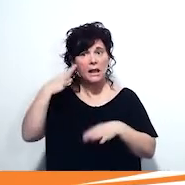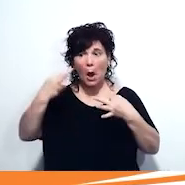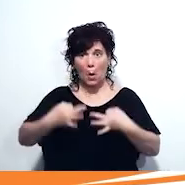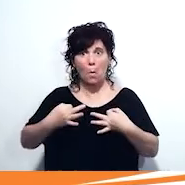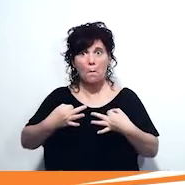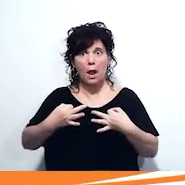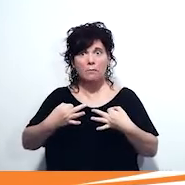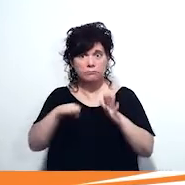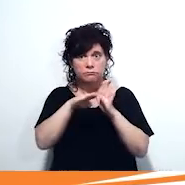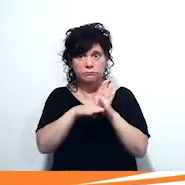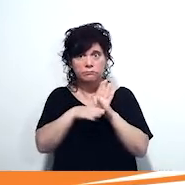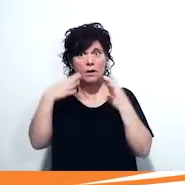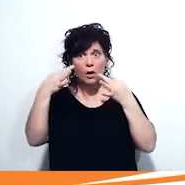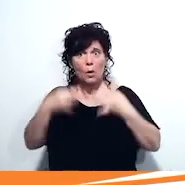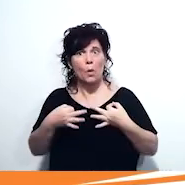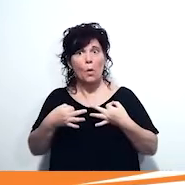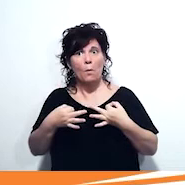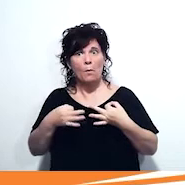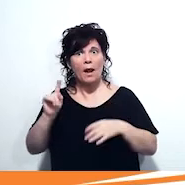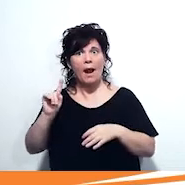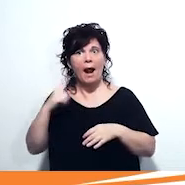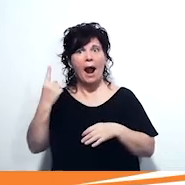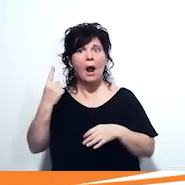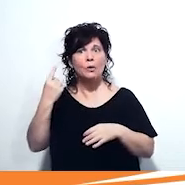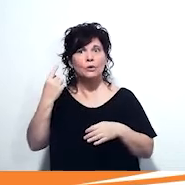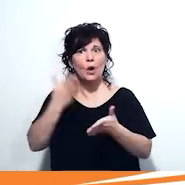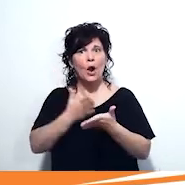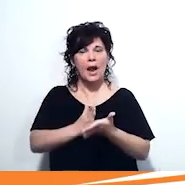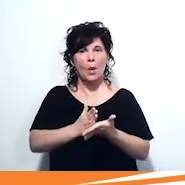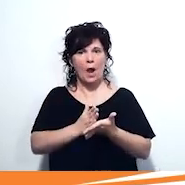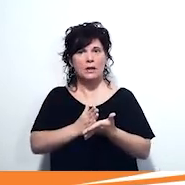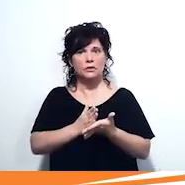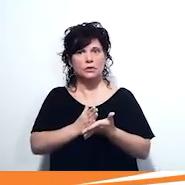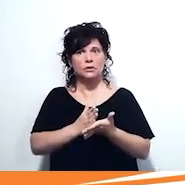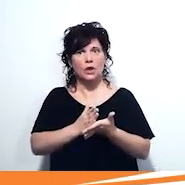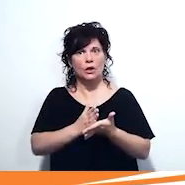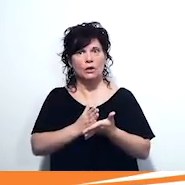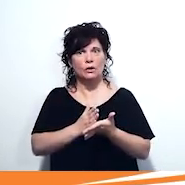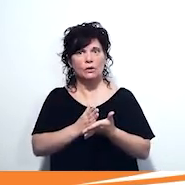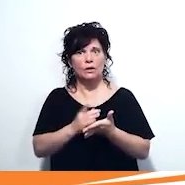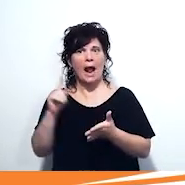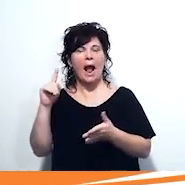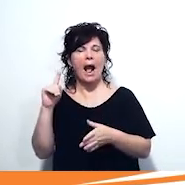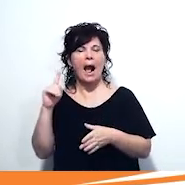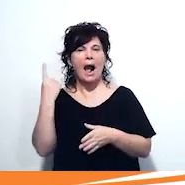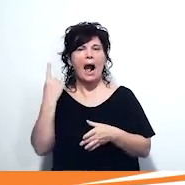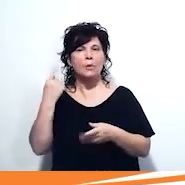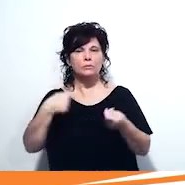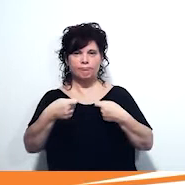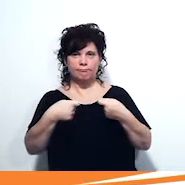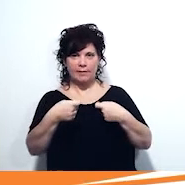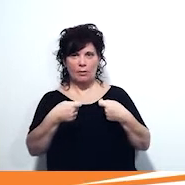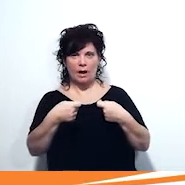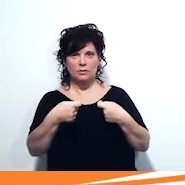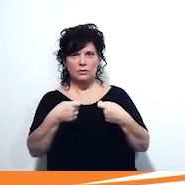requisitos. Fomentar y apoyar autorregulación mediante códigos de conducta. A veces, cuando no hay regulación de algo, a veces se